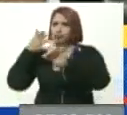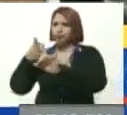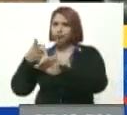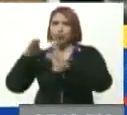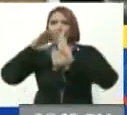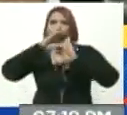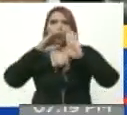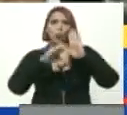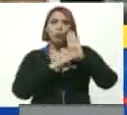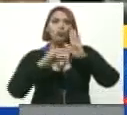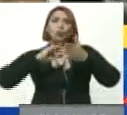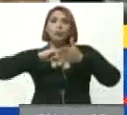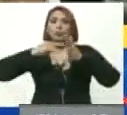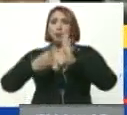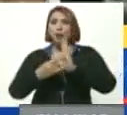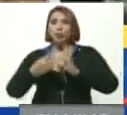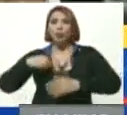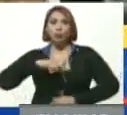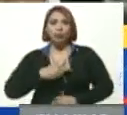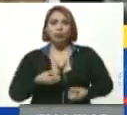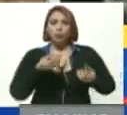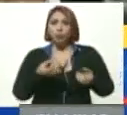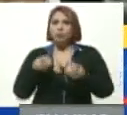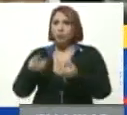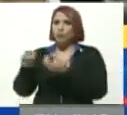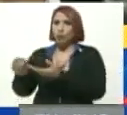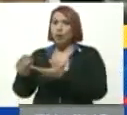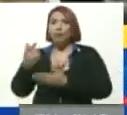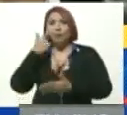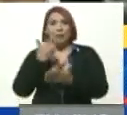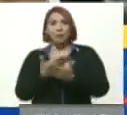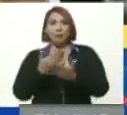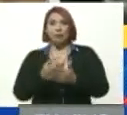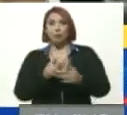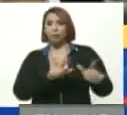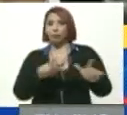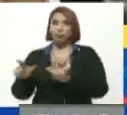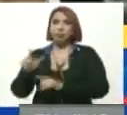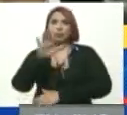cursos técnicos que le damos a los testigos. Ya llevamos el